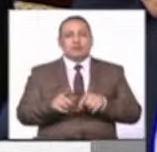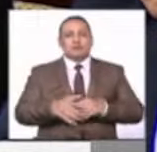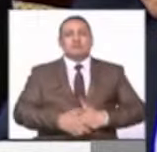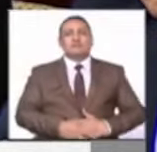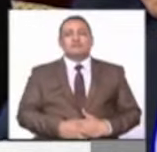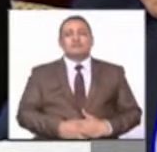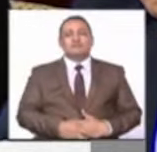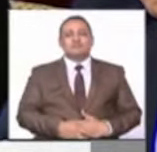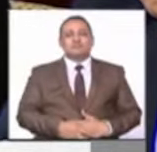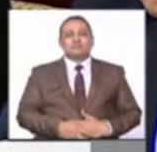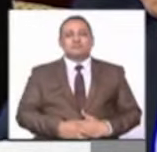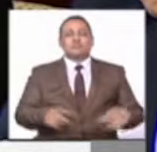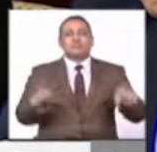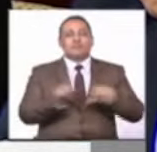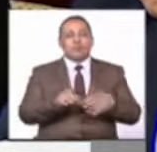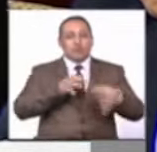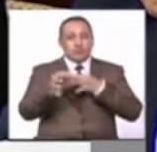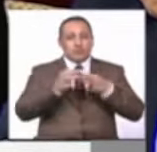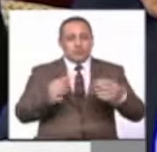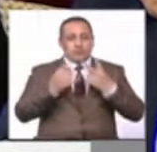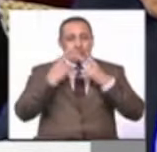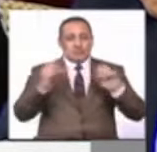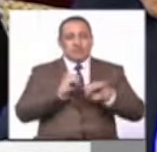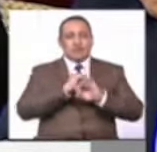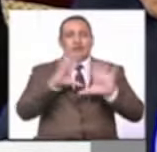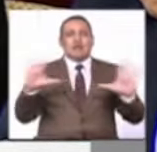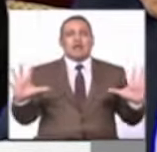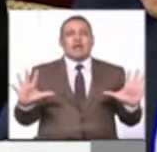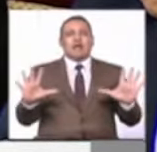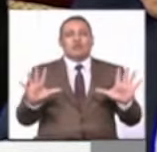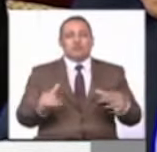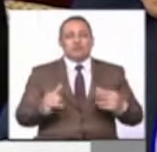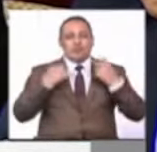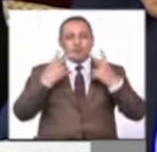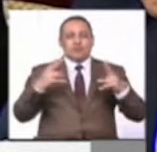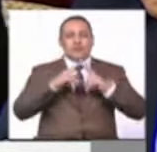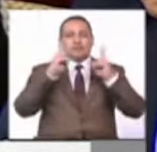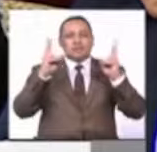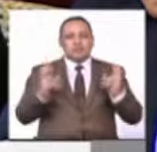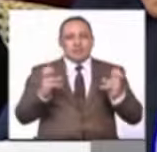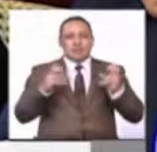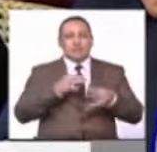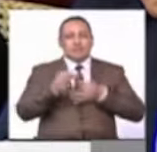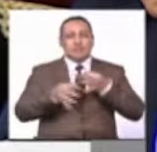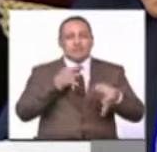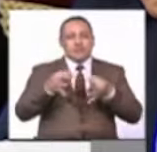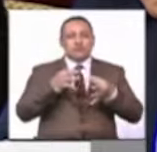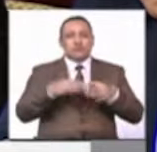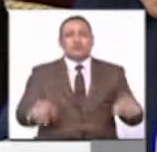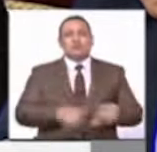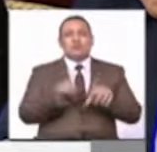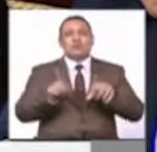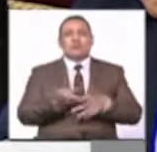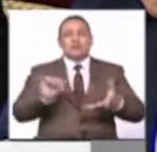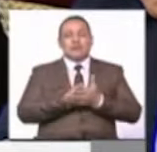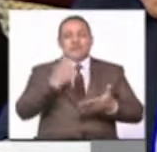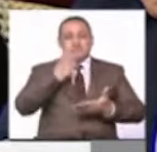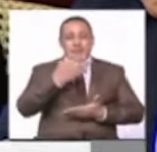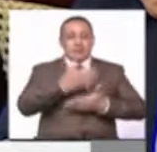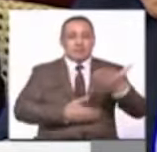flexibilidad su subrayo esto un amplio margen de flexibilidad Esto está en el